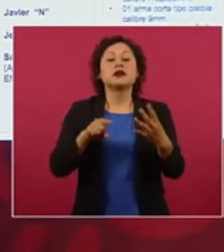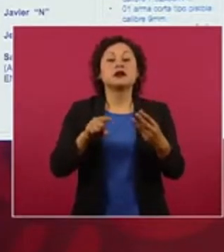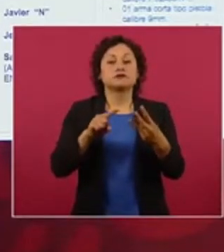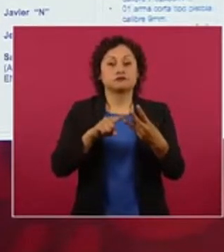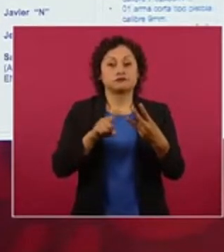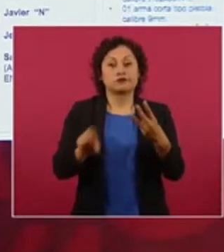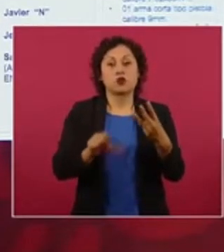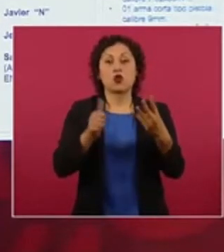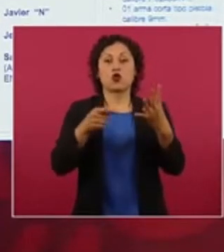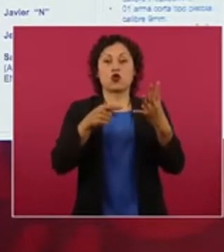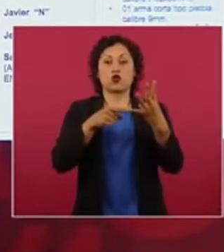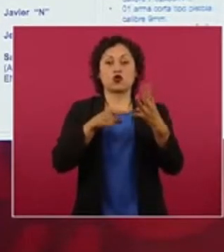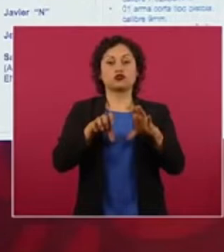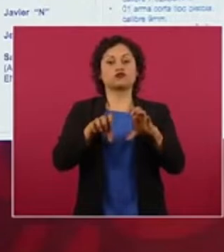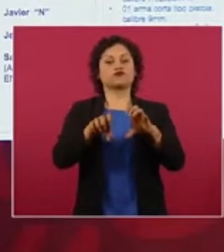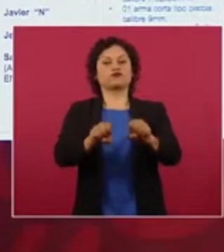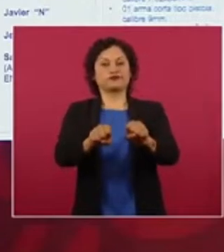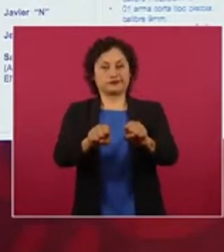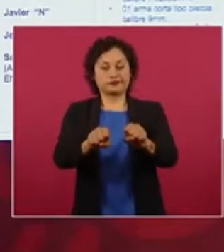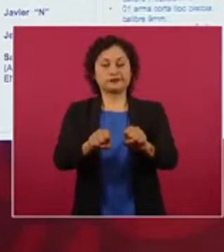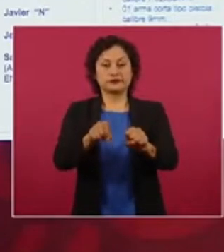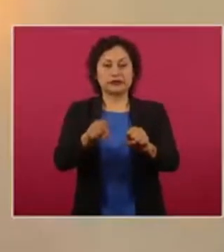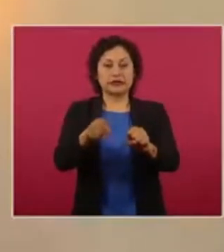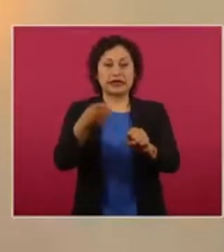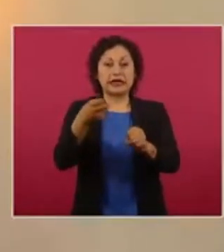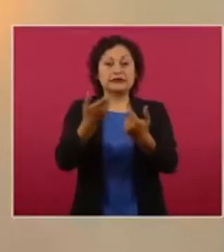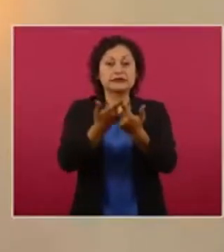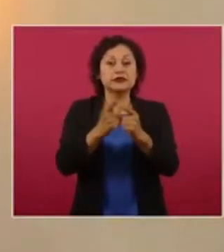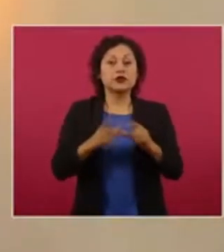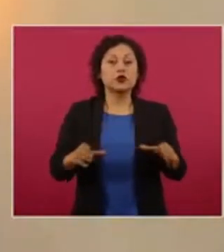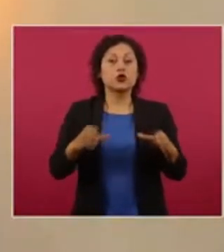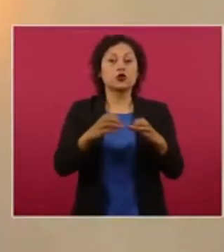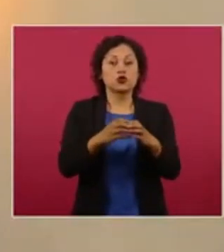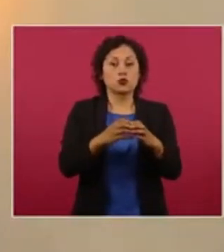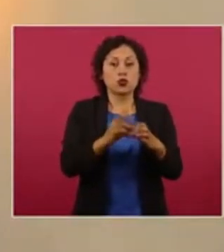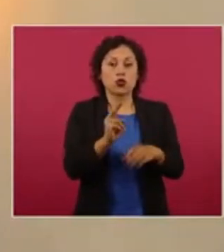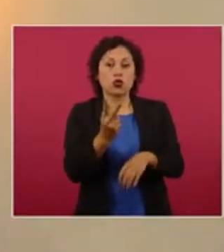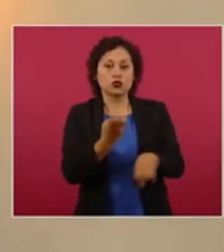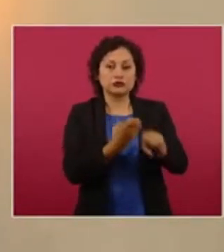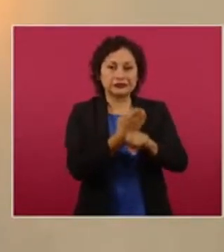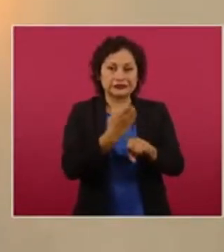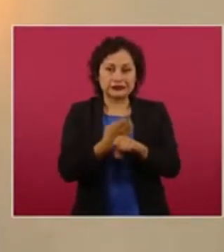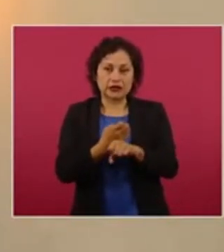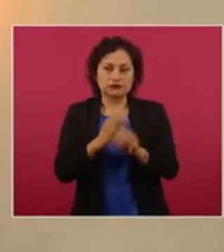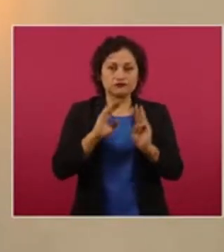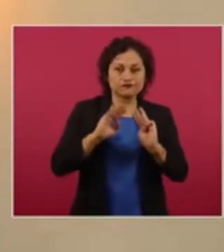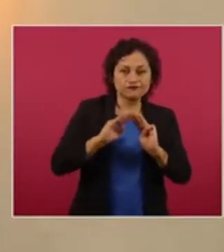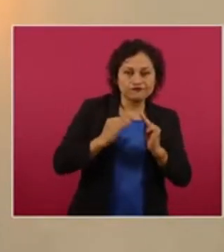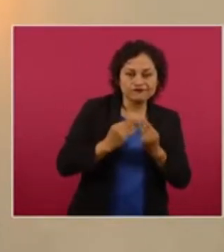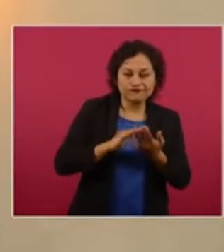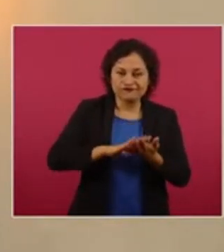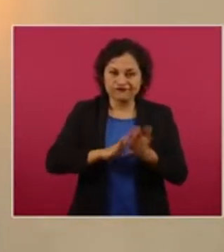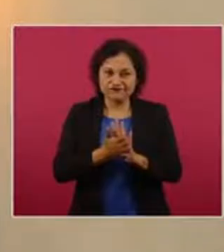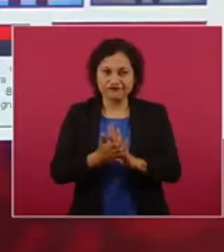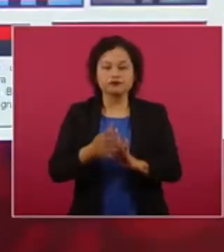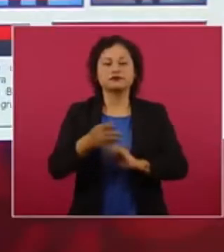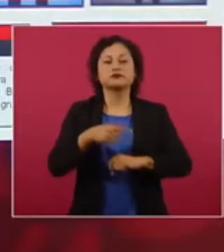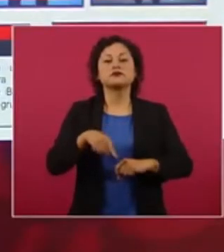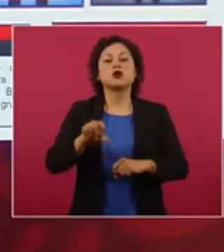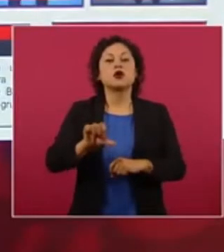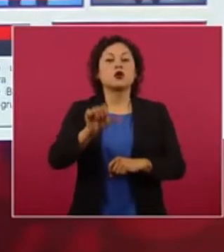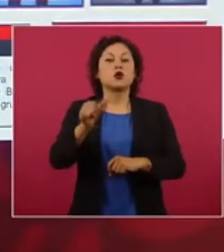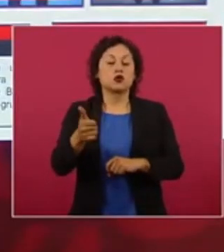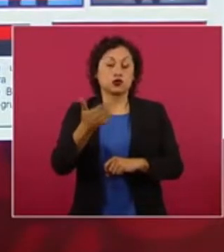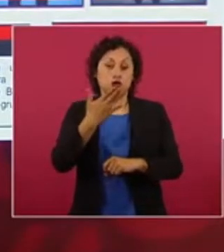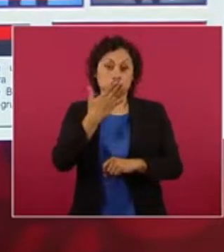enfrentamiento y es una célula criminal que operaba en ambos estados. Siguiente. También en Ciudad Obregón,